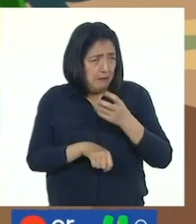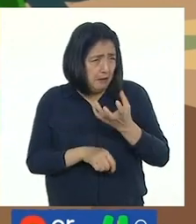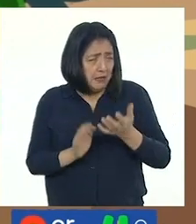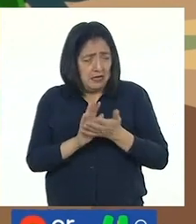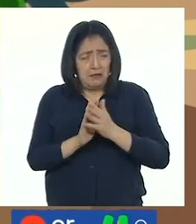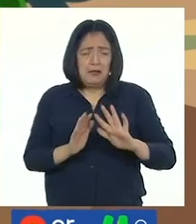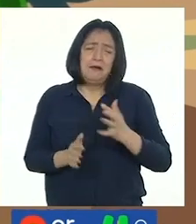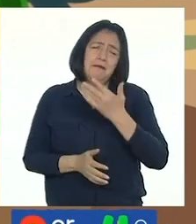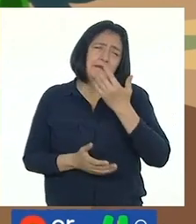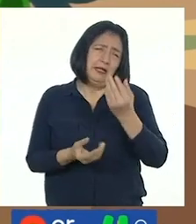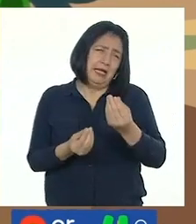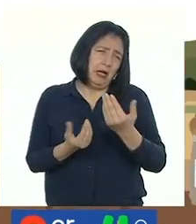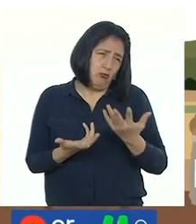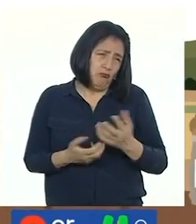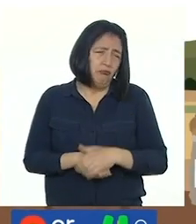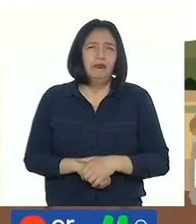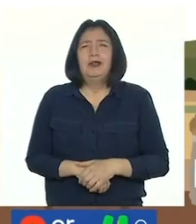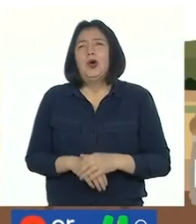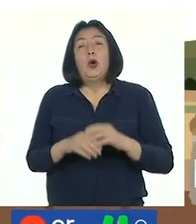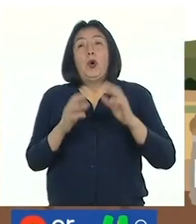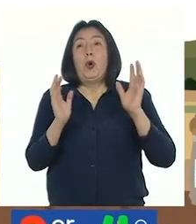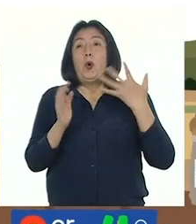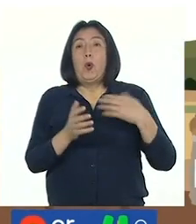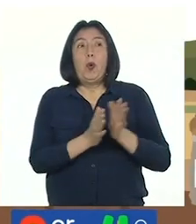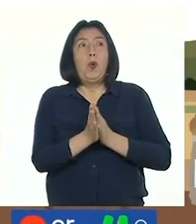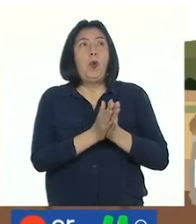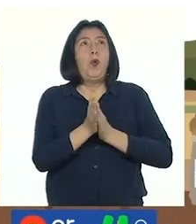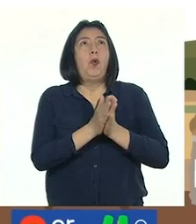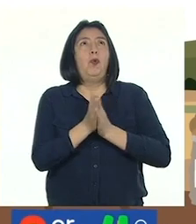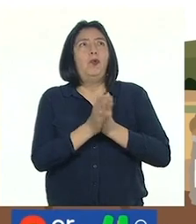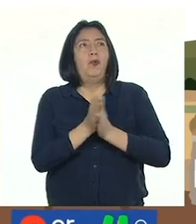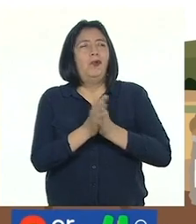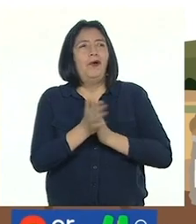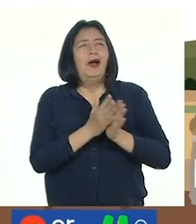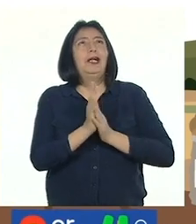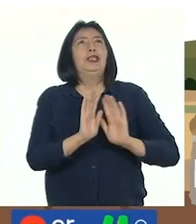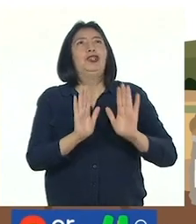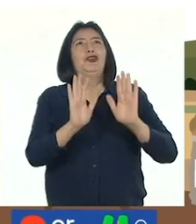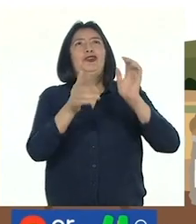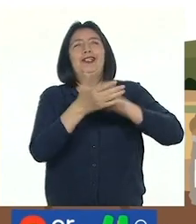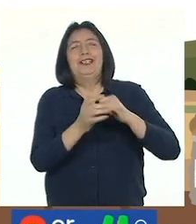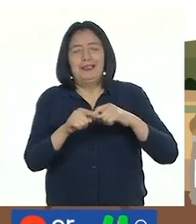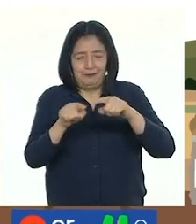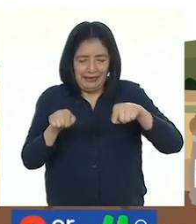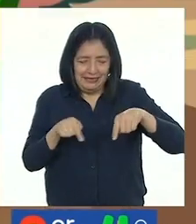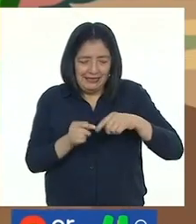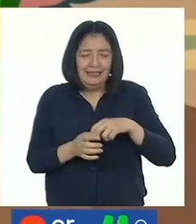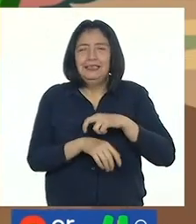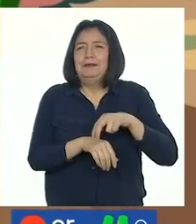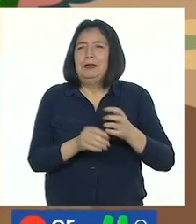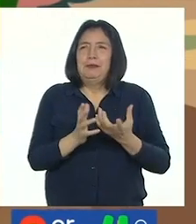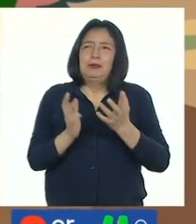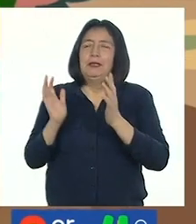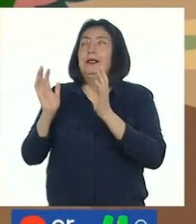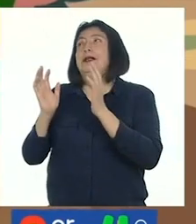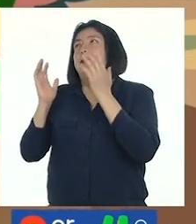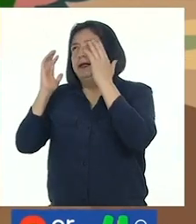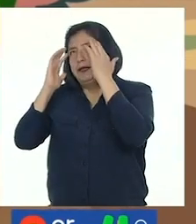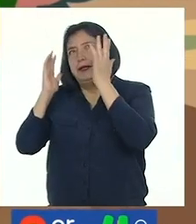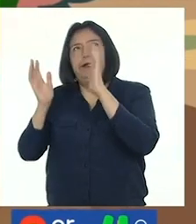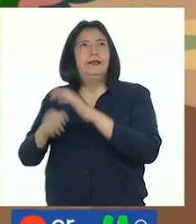la paz, mejor. ¡Oh, gloria al pastel de papa de la paz!